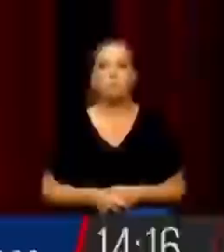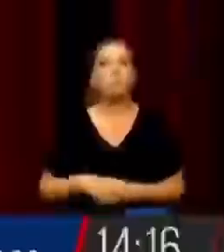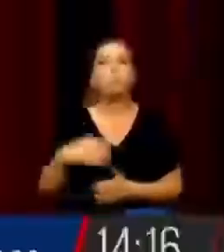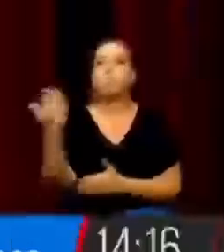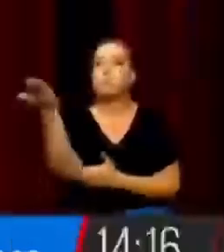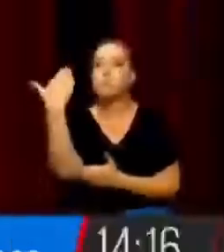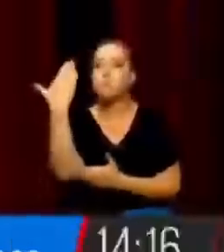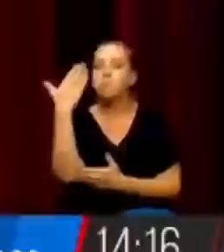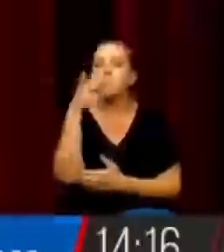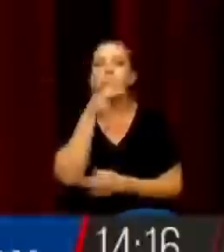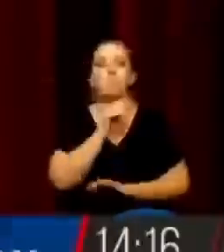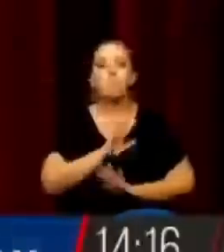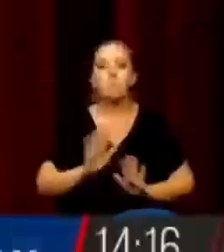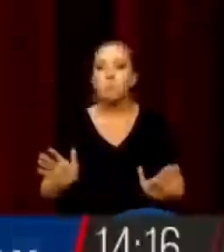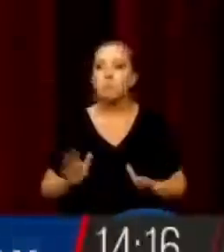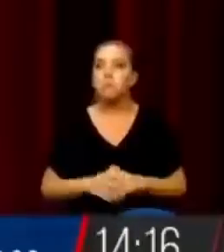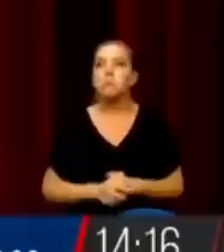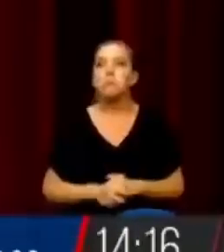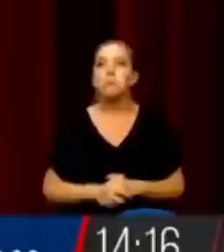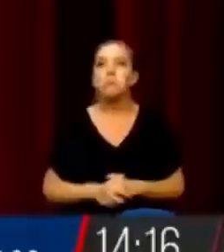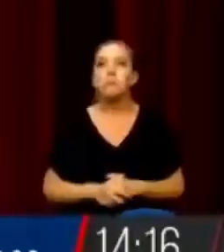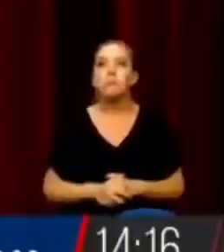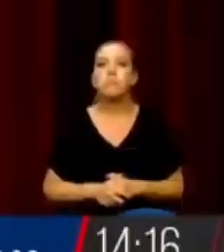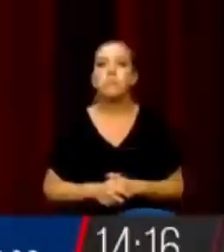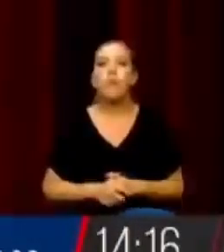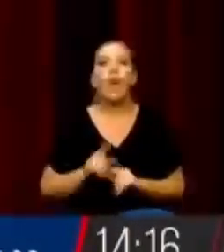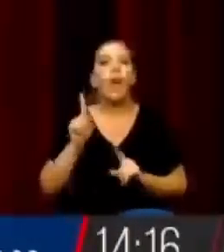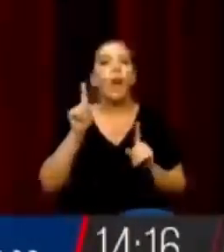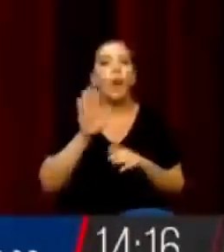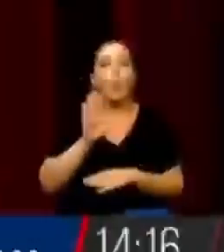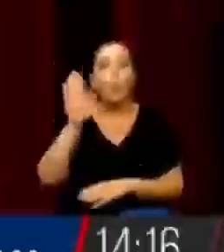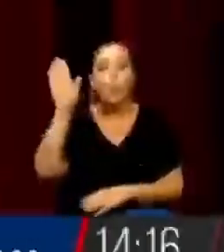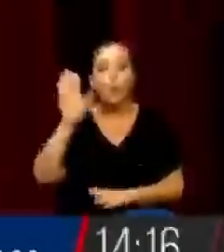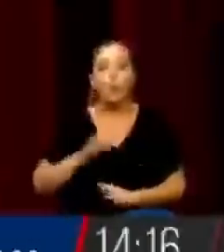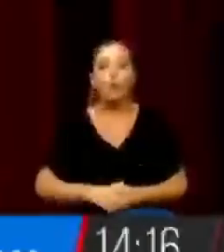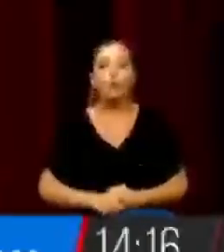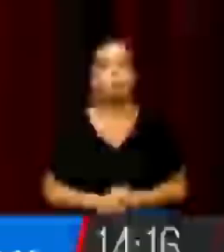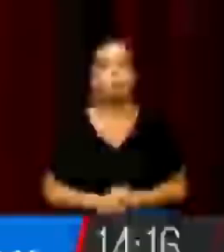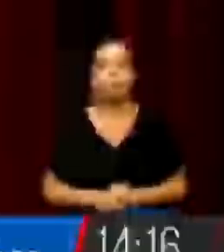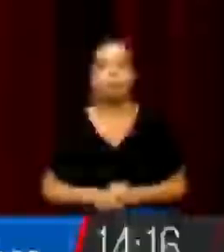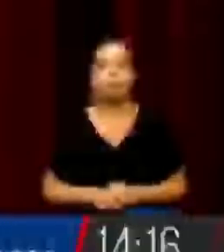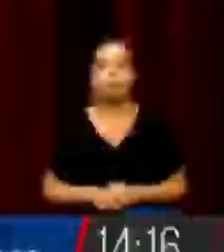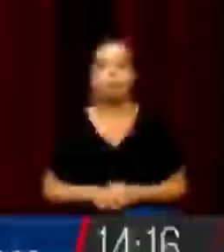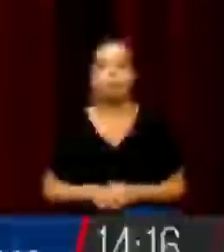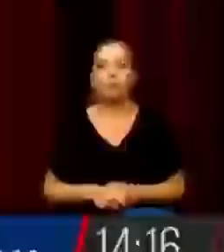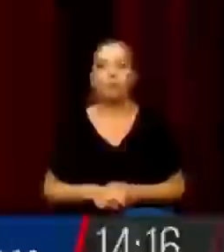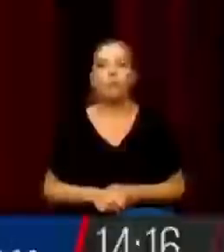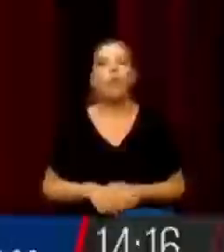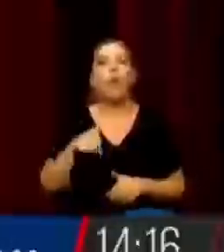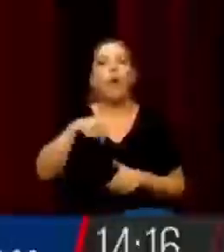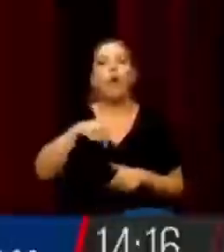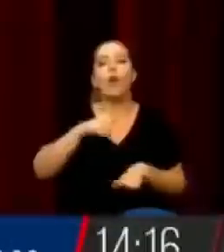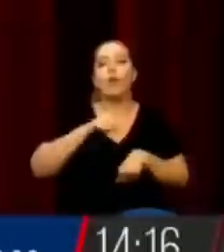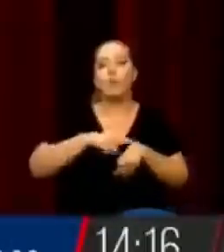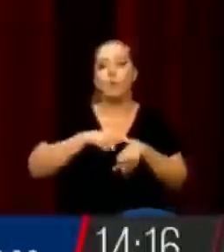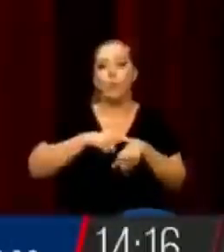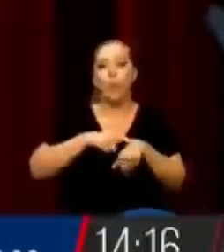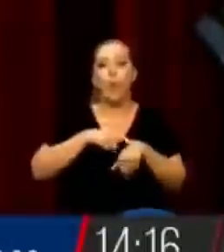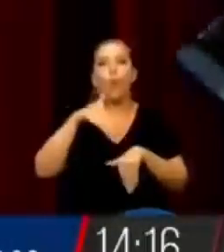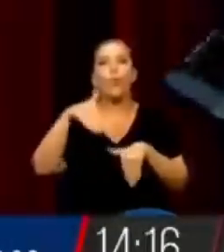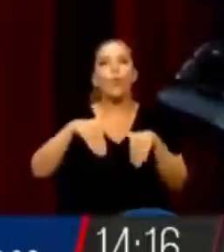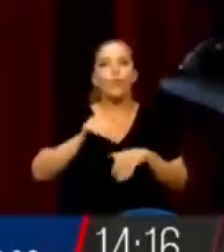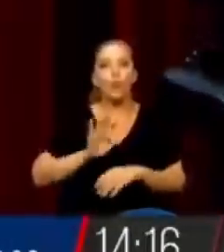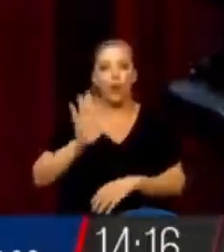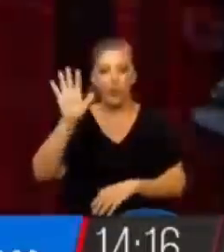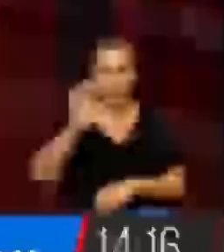presupuesto 2022. Y Guzmán va el lunes justamente. El lunes, Guzmán, esta es información que tenés de último momento. Información de ahora, Guzmán va